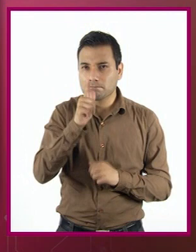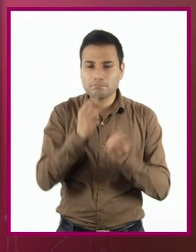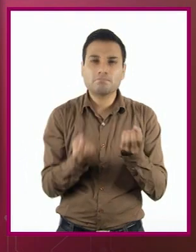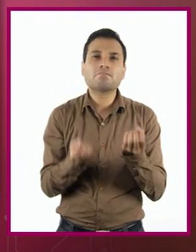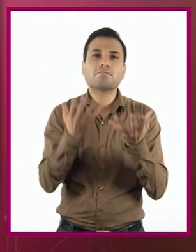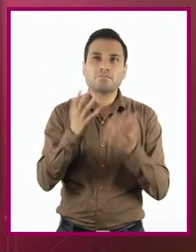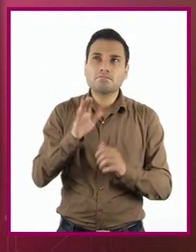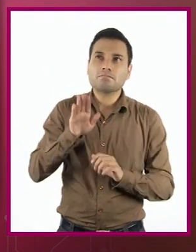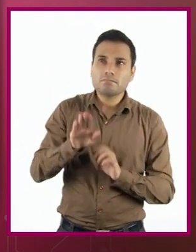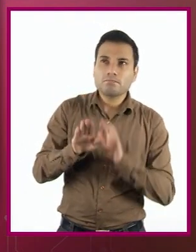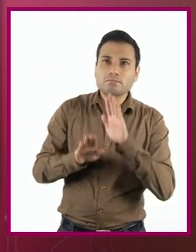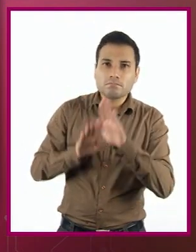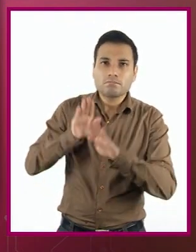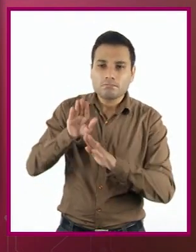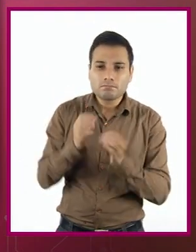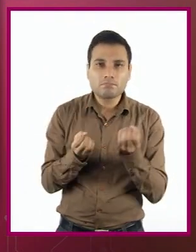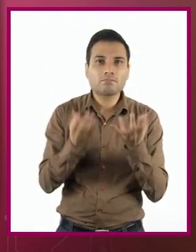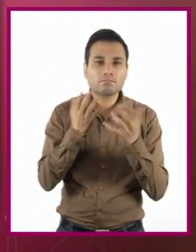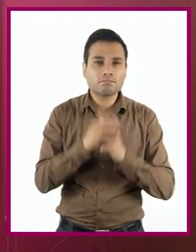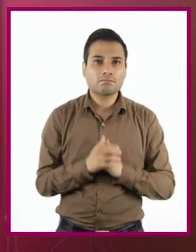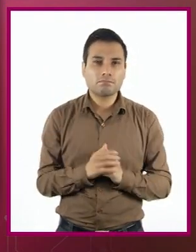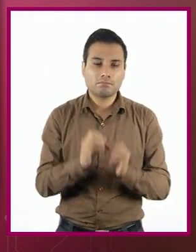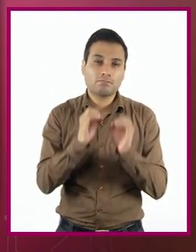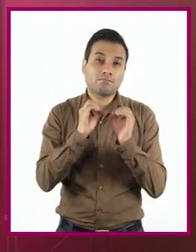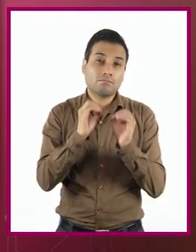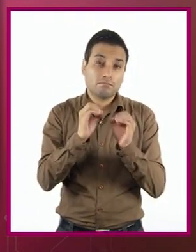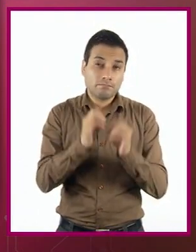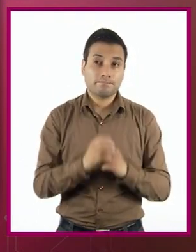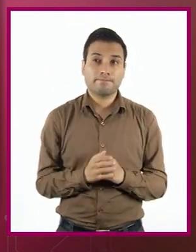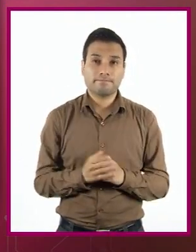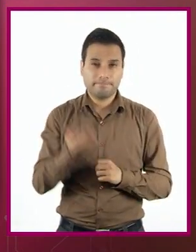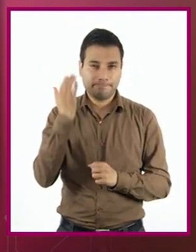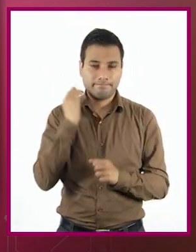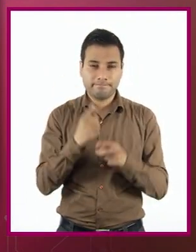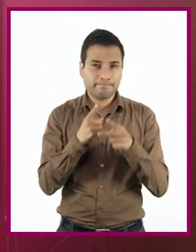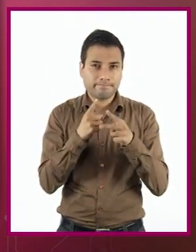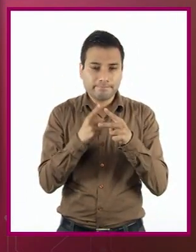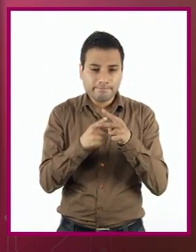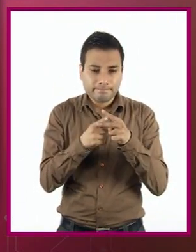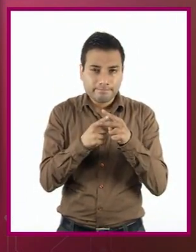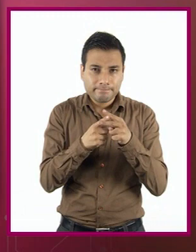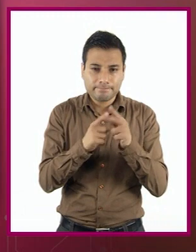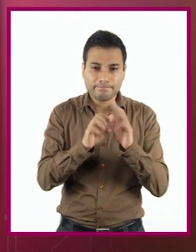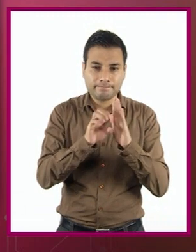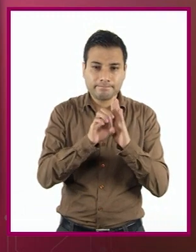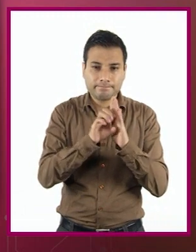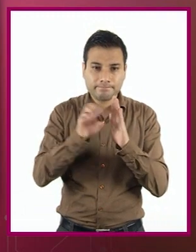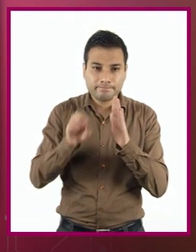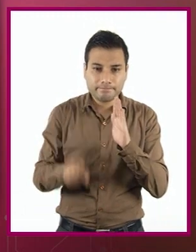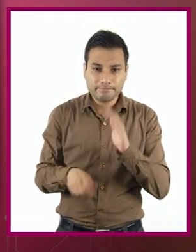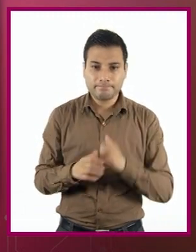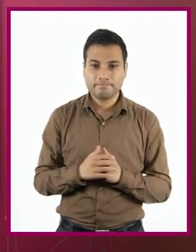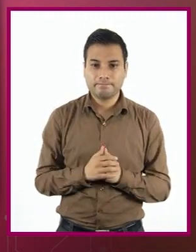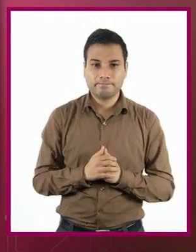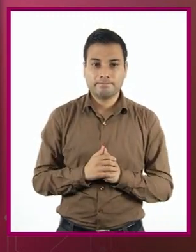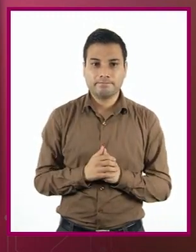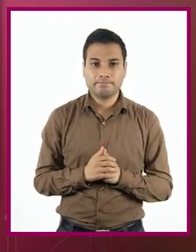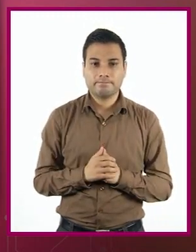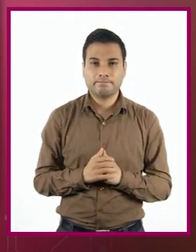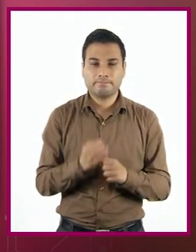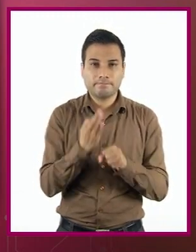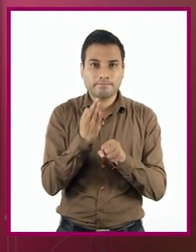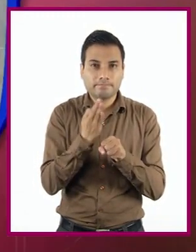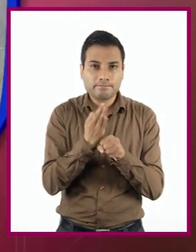O otra de las cosas que calculamos alguna vez fue que si para llegar hoy